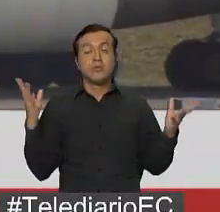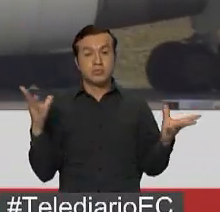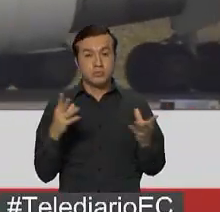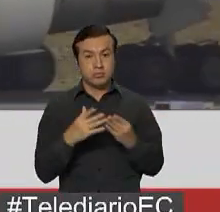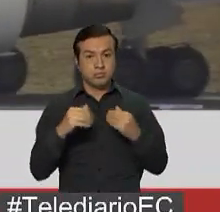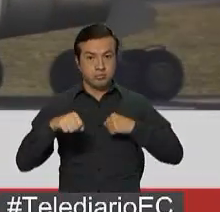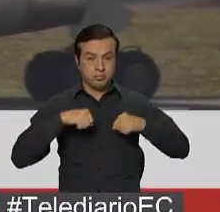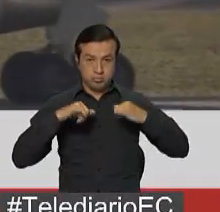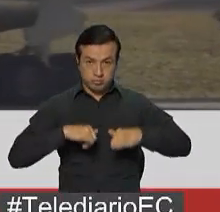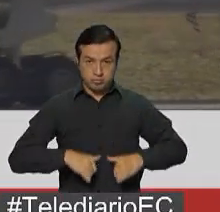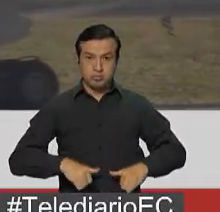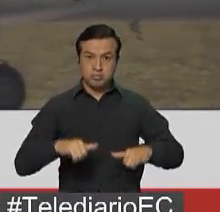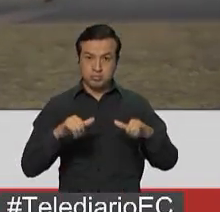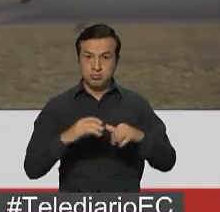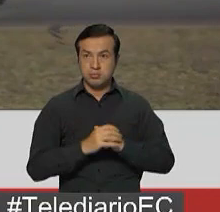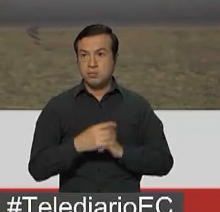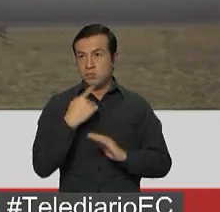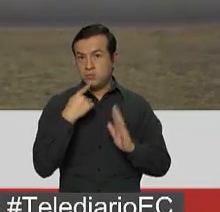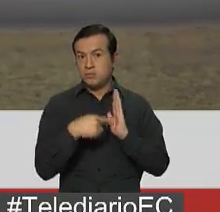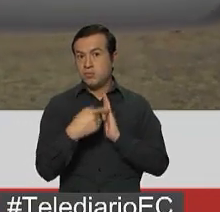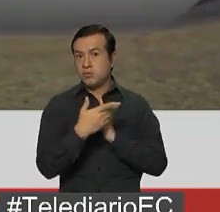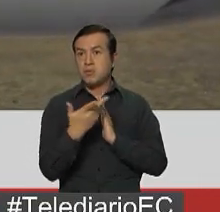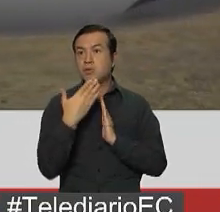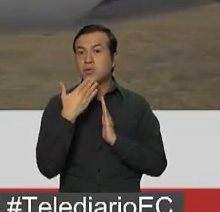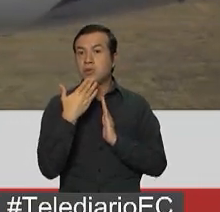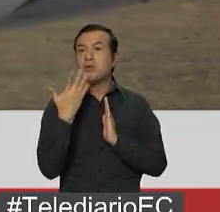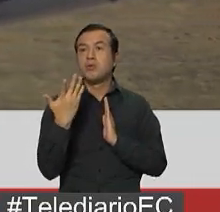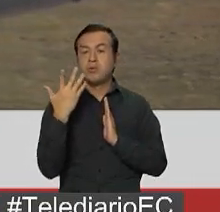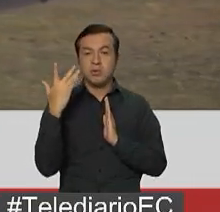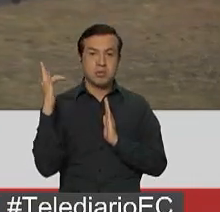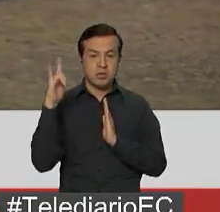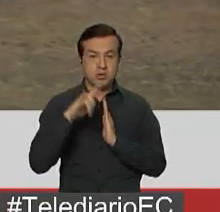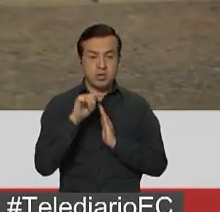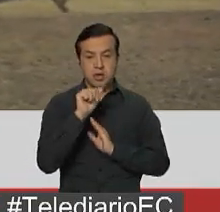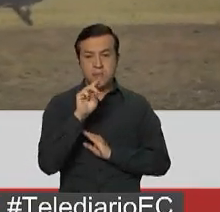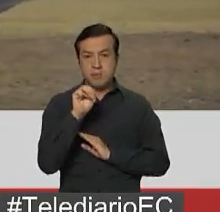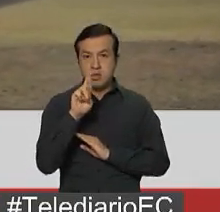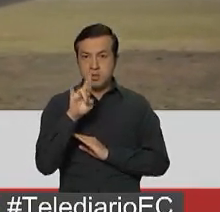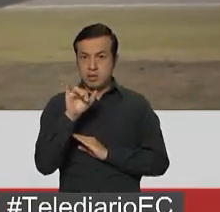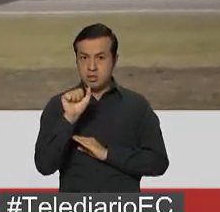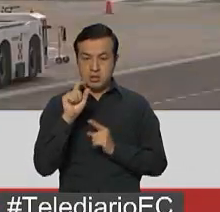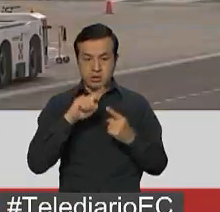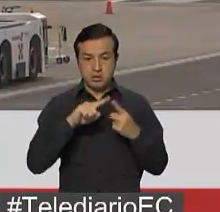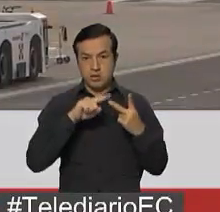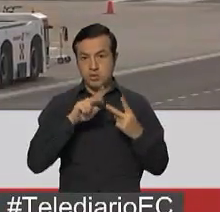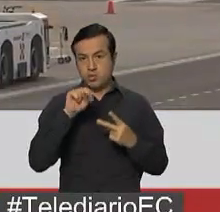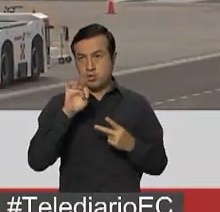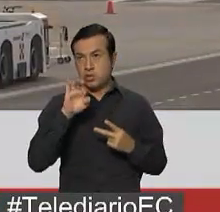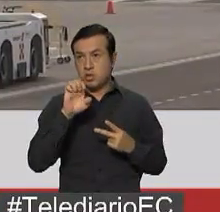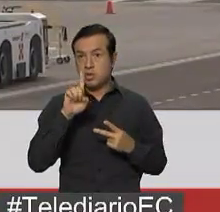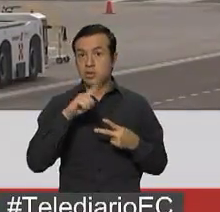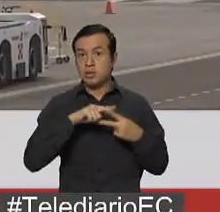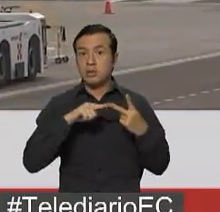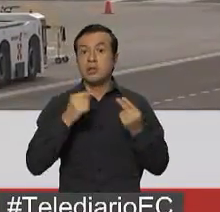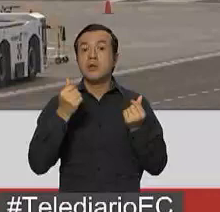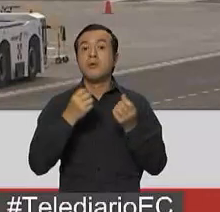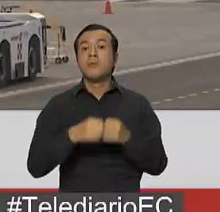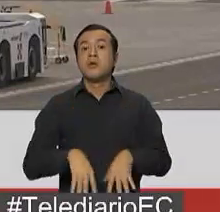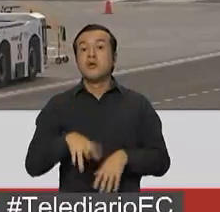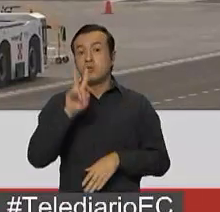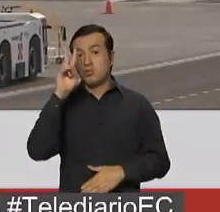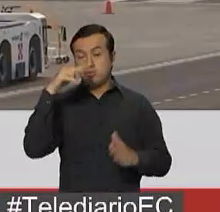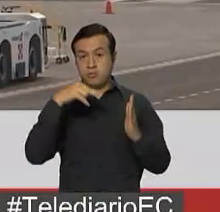sus operaciones por ejemplo la de estadounidenses american y united airlines cada una ha confirmado pérdidas por dos mil